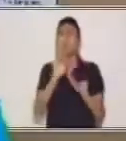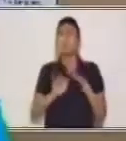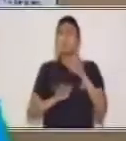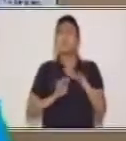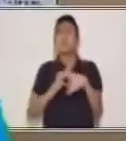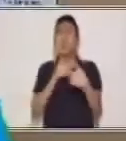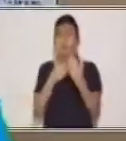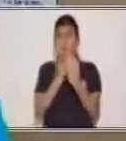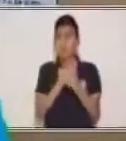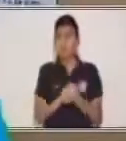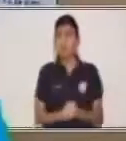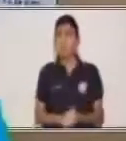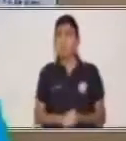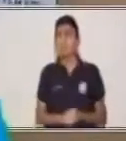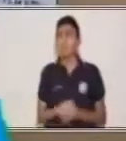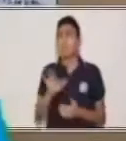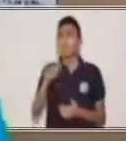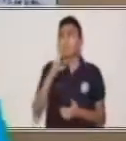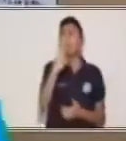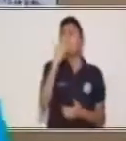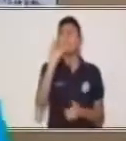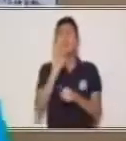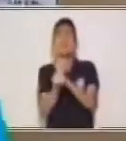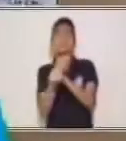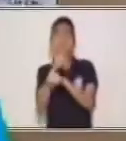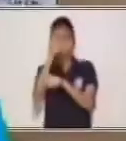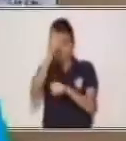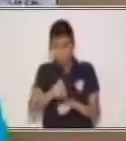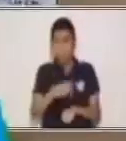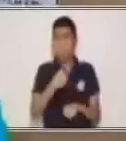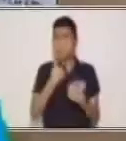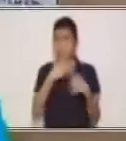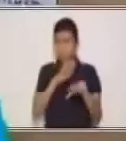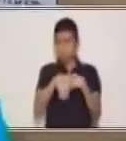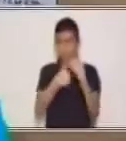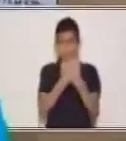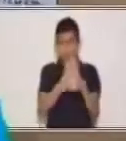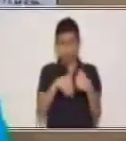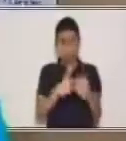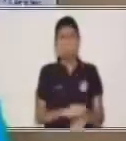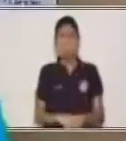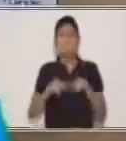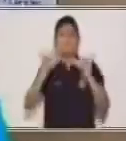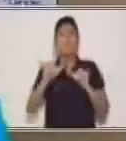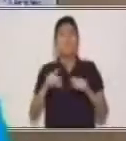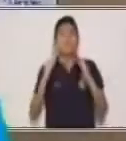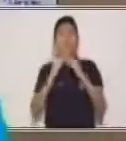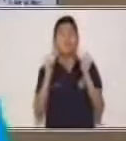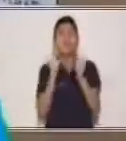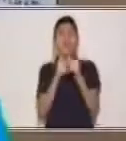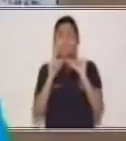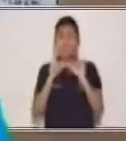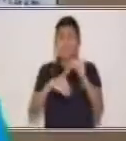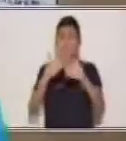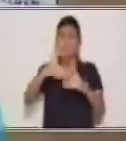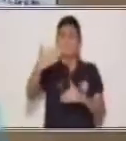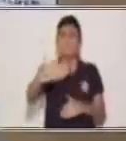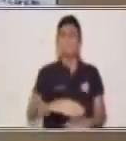lavarte. Más o menos tienen que ser 20 segundos en que tienes que estar lavándote las manos. Quédate en casa y juntos saldremos adelante.